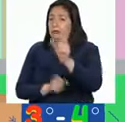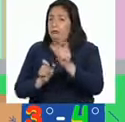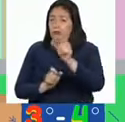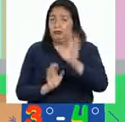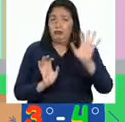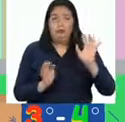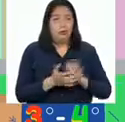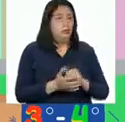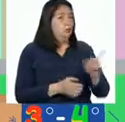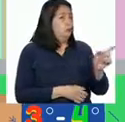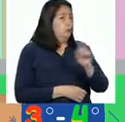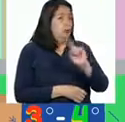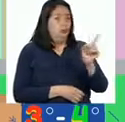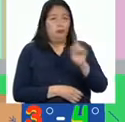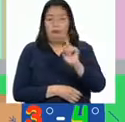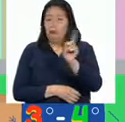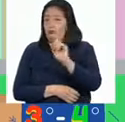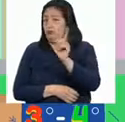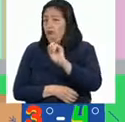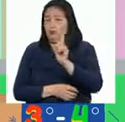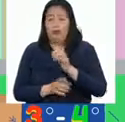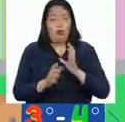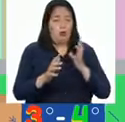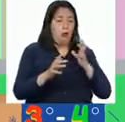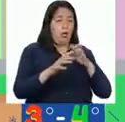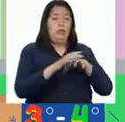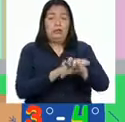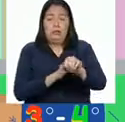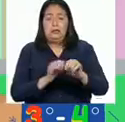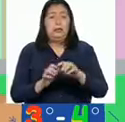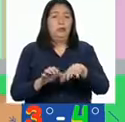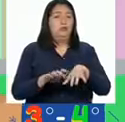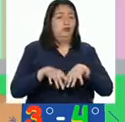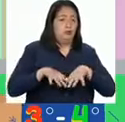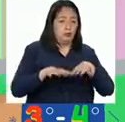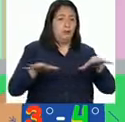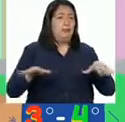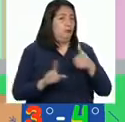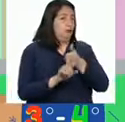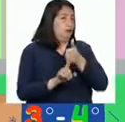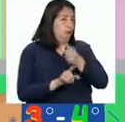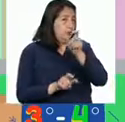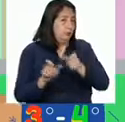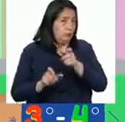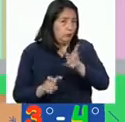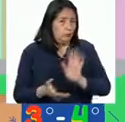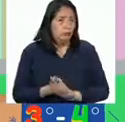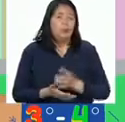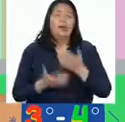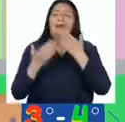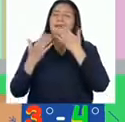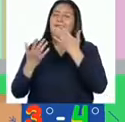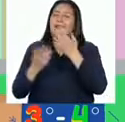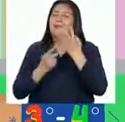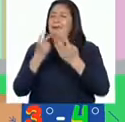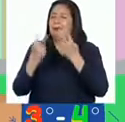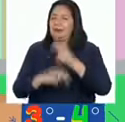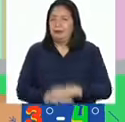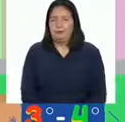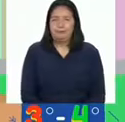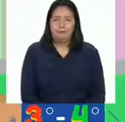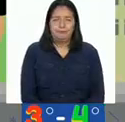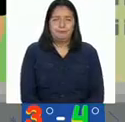persona y no invadir sus espacios personales. ¡Gracias por su